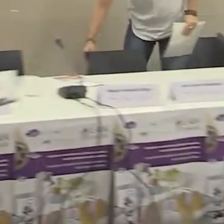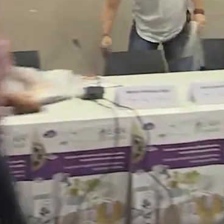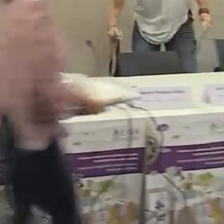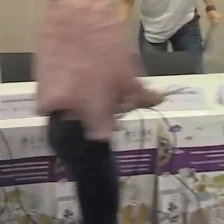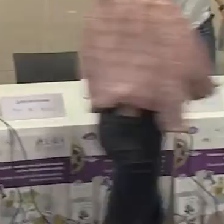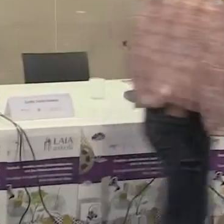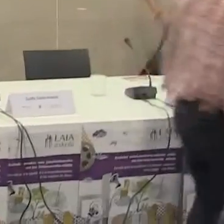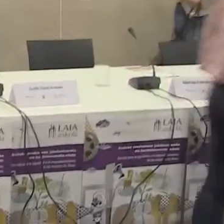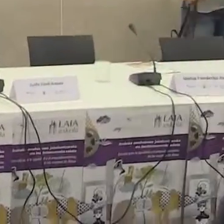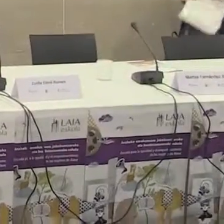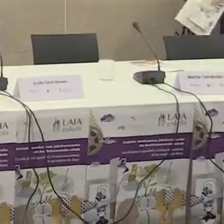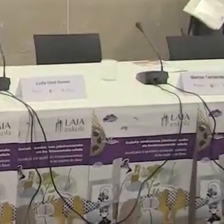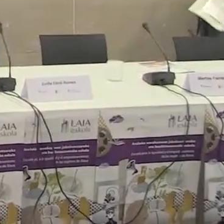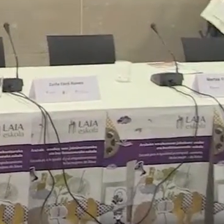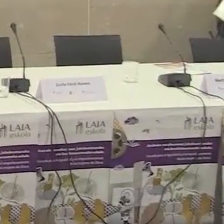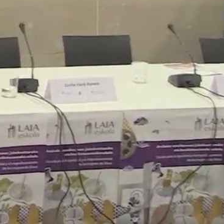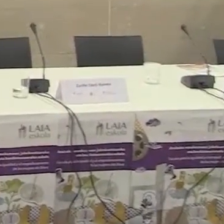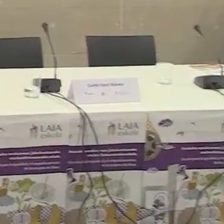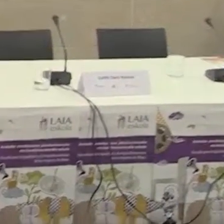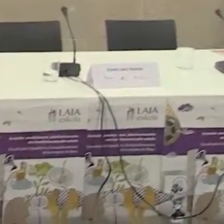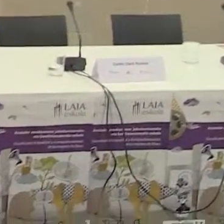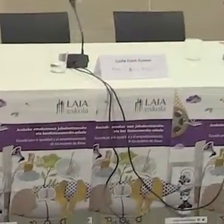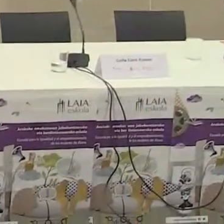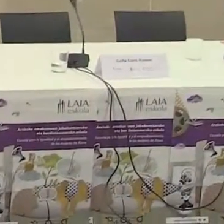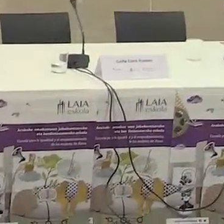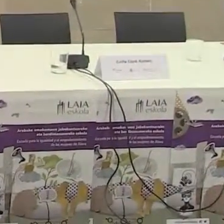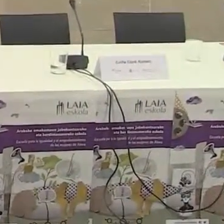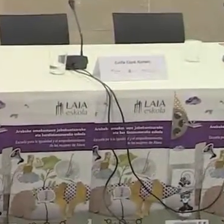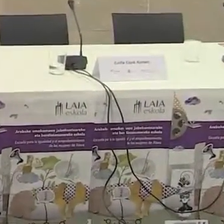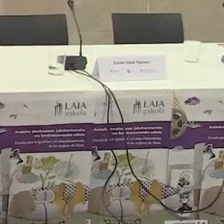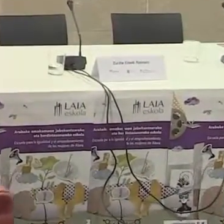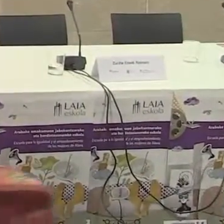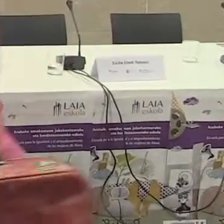bueno. podéis seguir aplaudiendo, ¿eh?